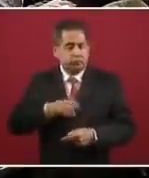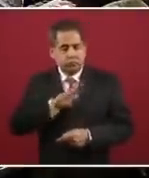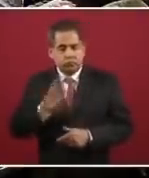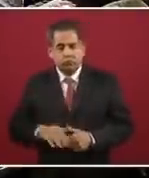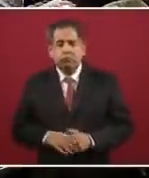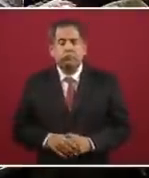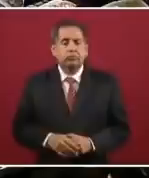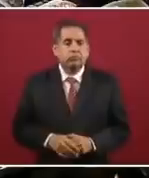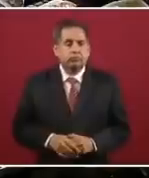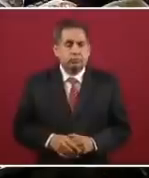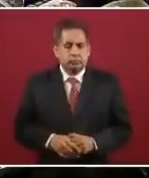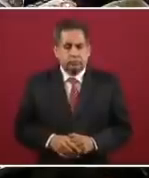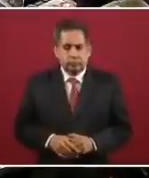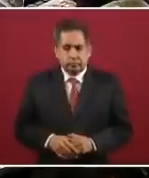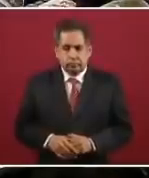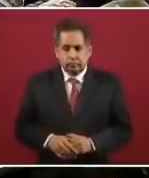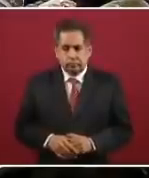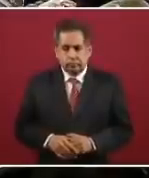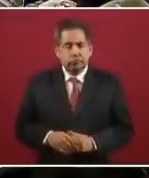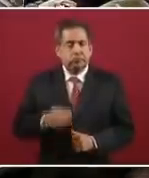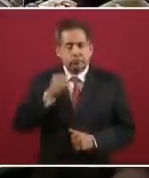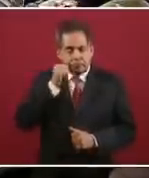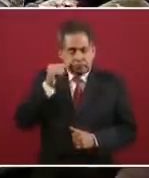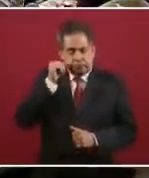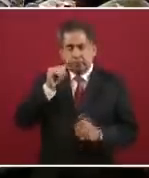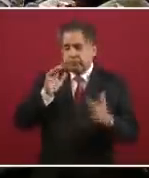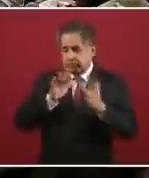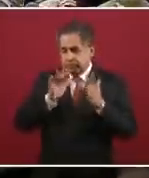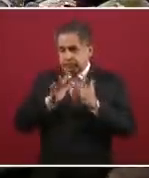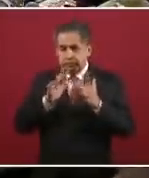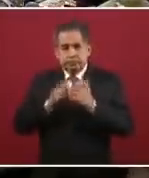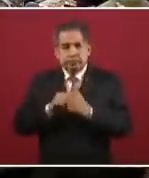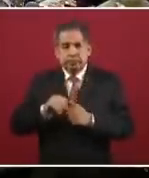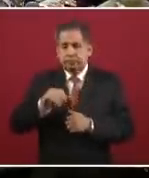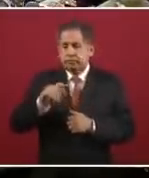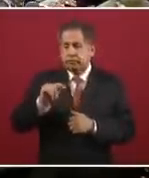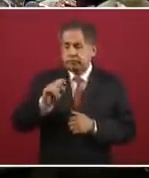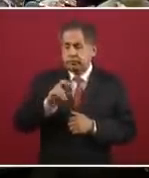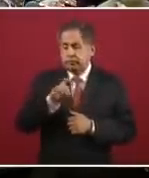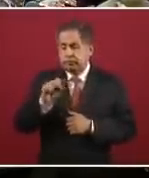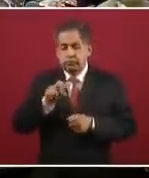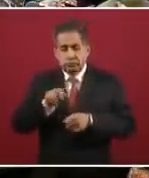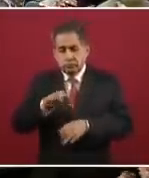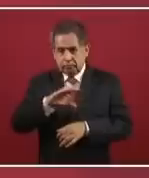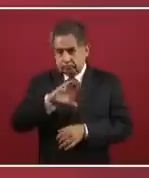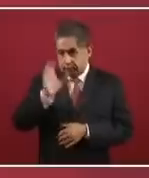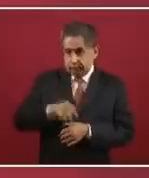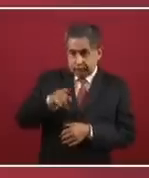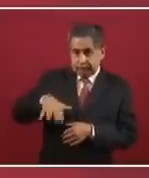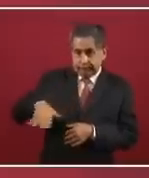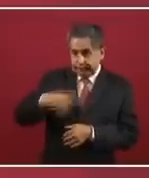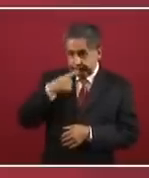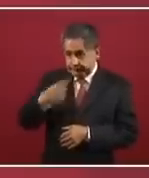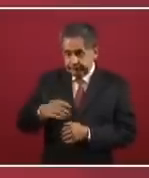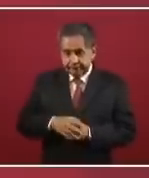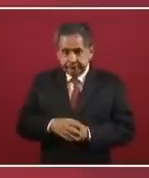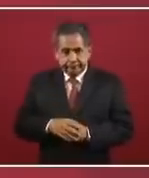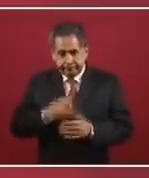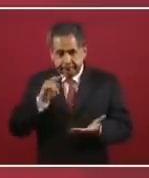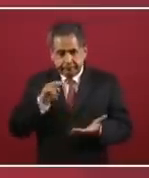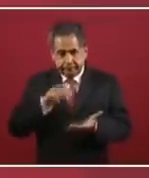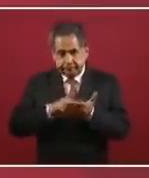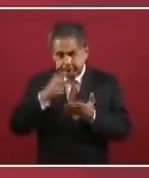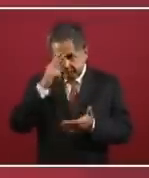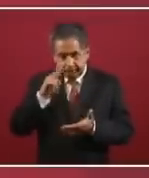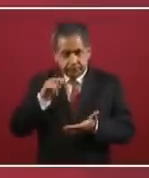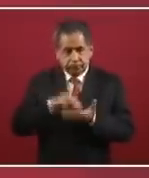Está todo el día de ayer estuvimos en contacto con Reina Torres en Chicago sobre el caso que mencionas. Está muy presente.